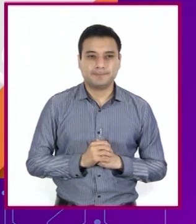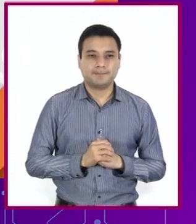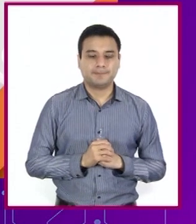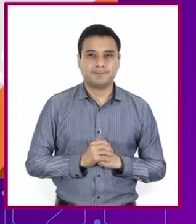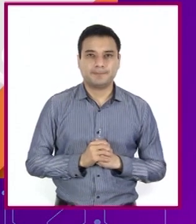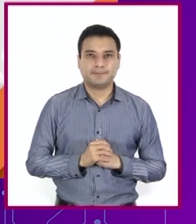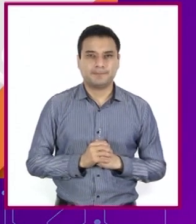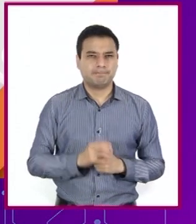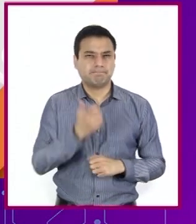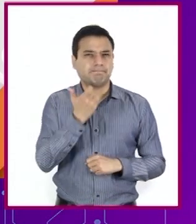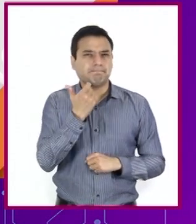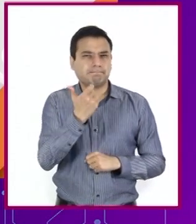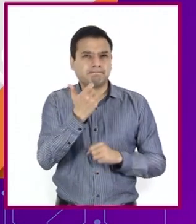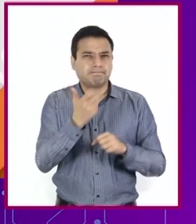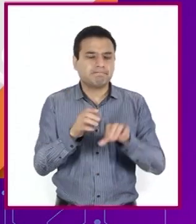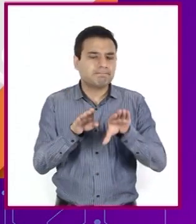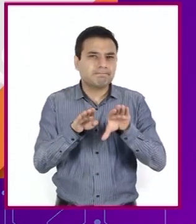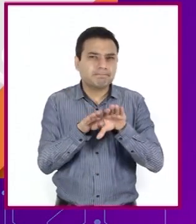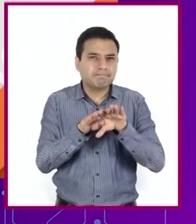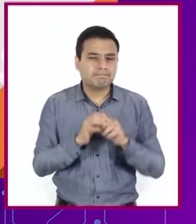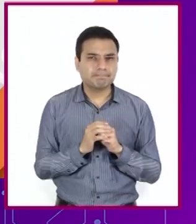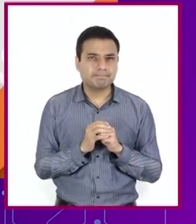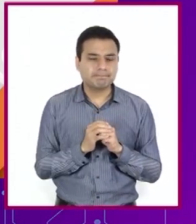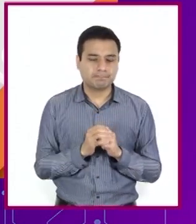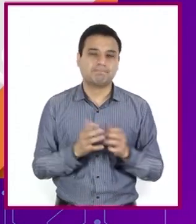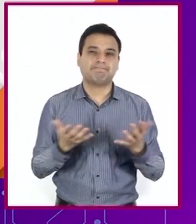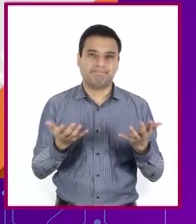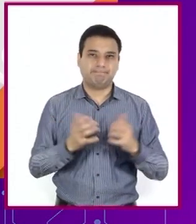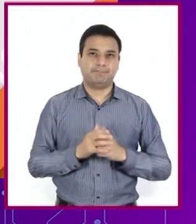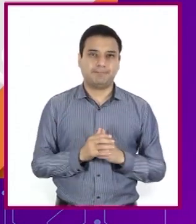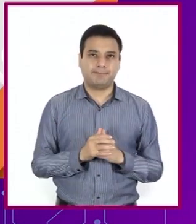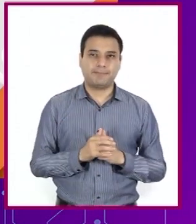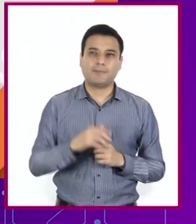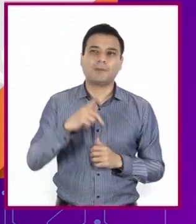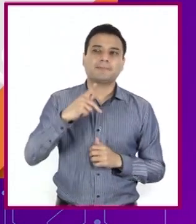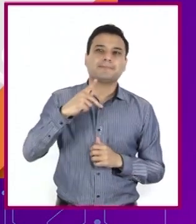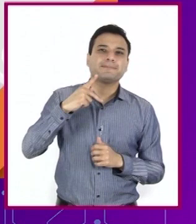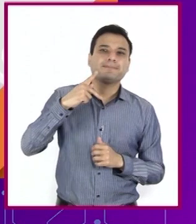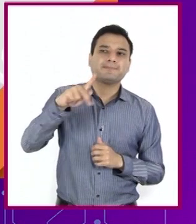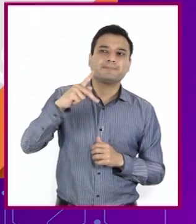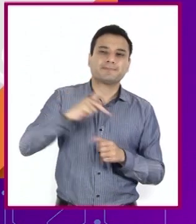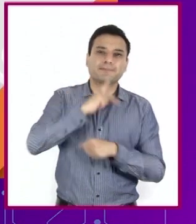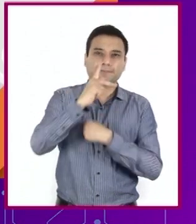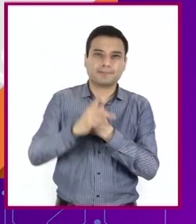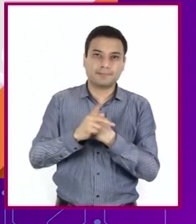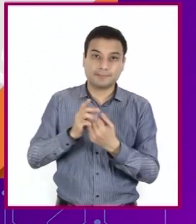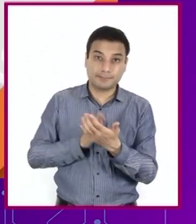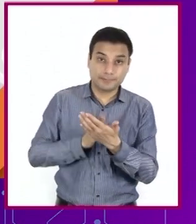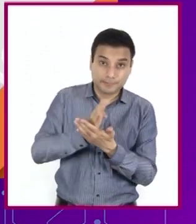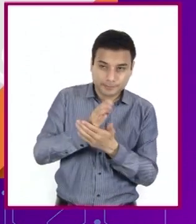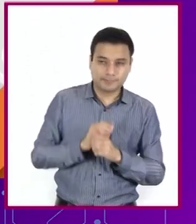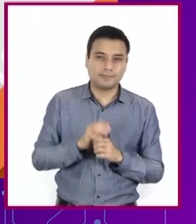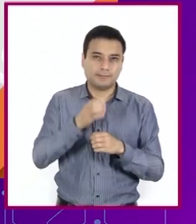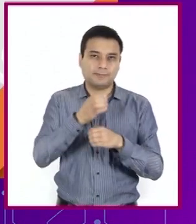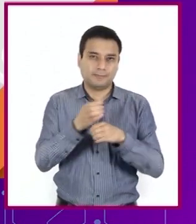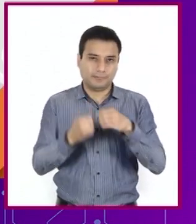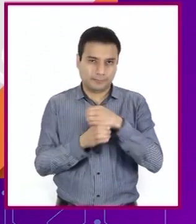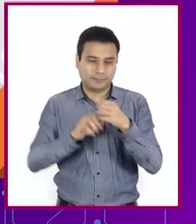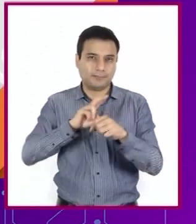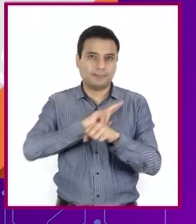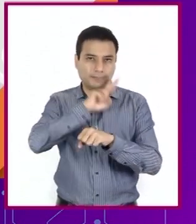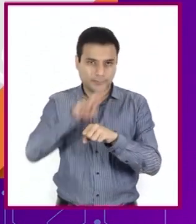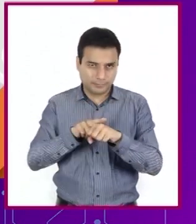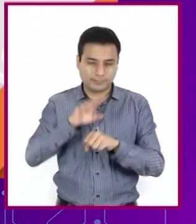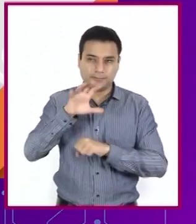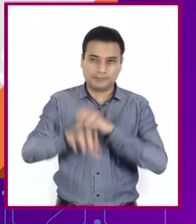Consecuencias económicas. Se explotaron las riquezas naturales y se explotó la mano de obra de los